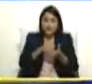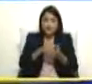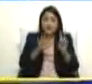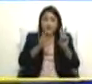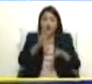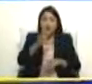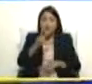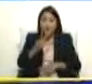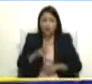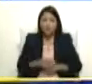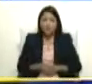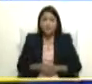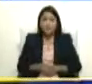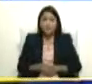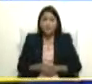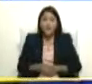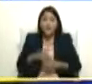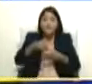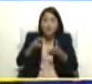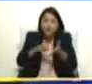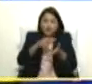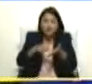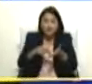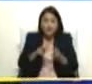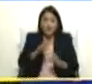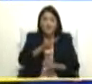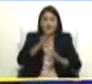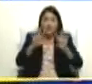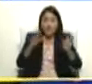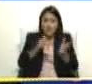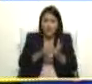10.402.742. Votos nulos,